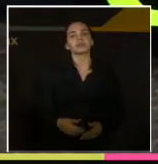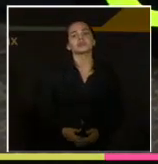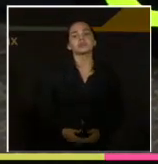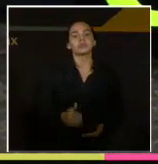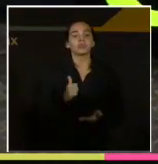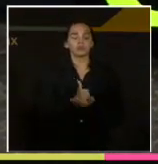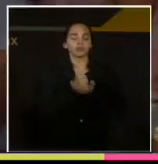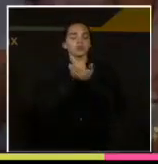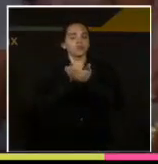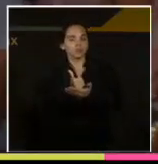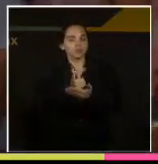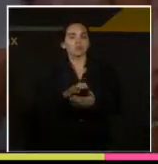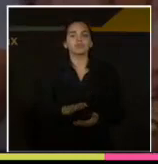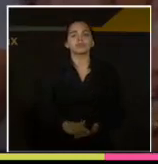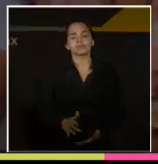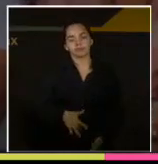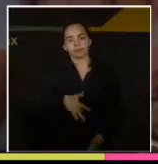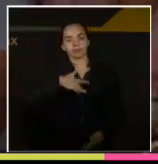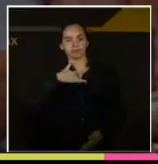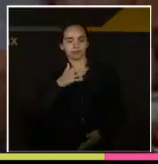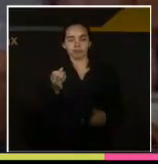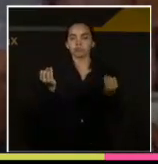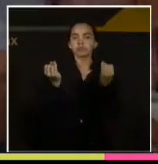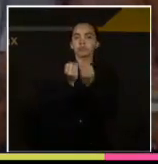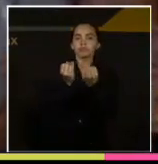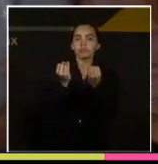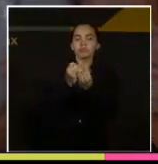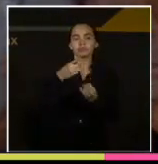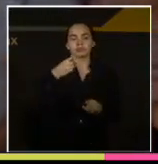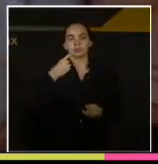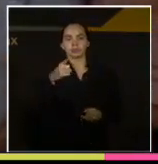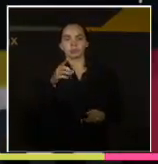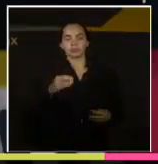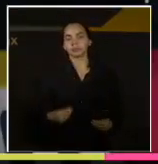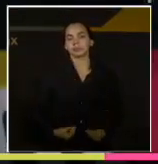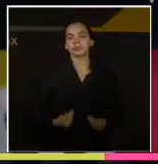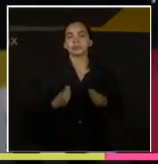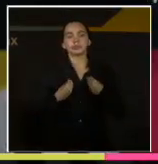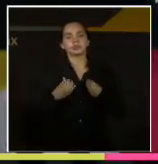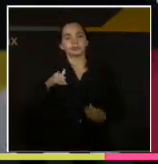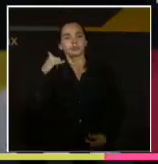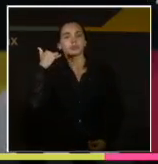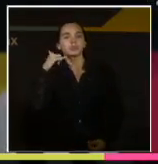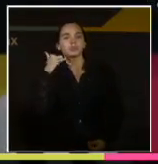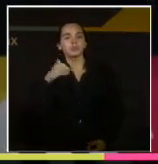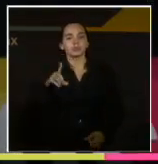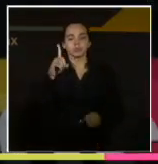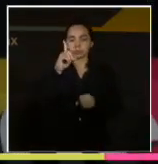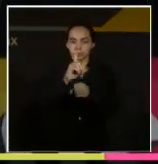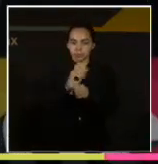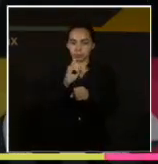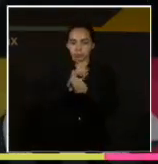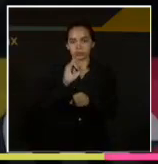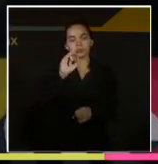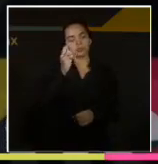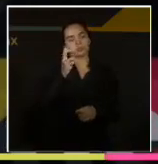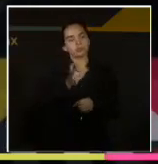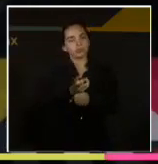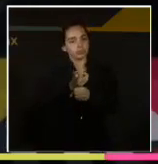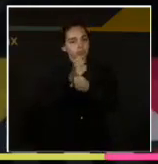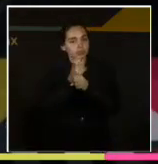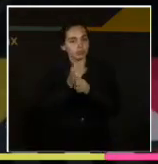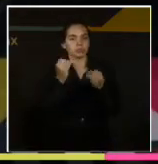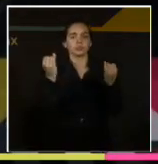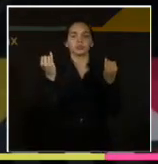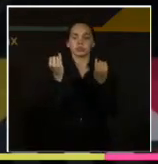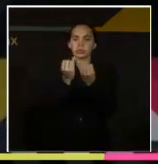los atiende, que siente lo que siente la mayoría de los que vivimos en Yucatán. El primero de julio les invito a que